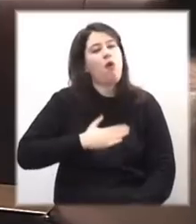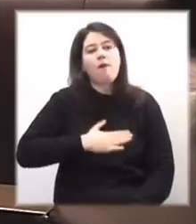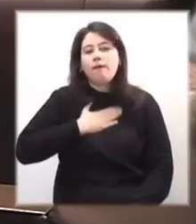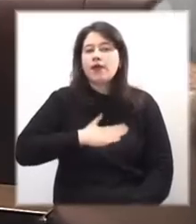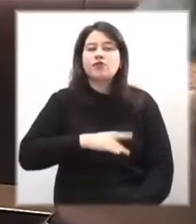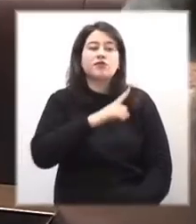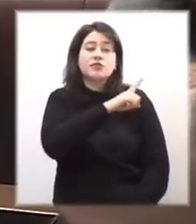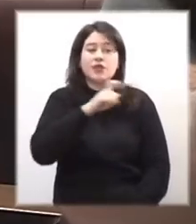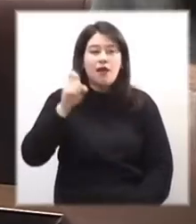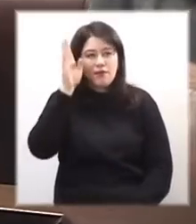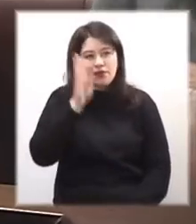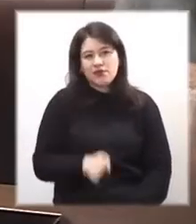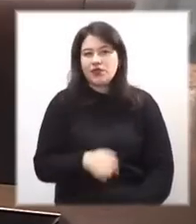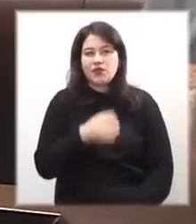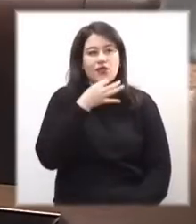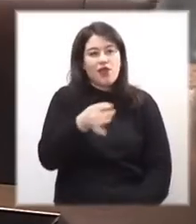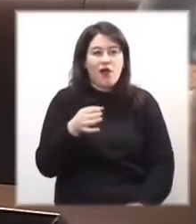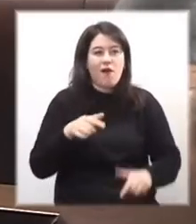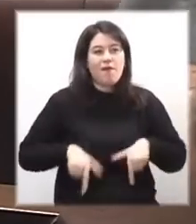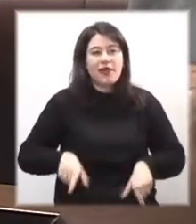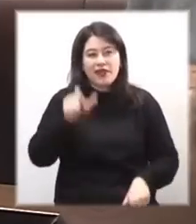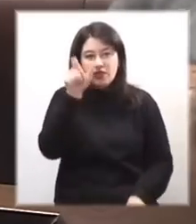Comparto plenamente lo que dijo el ministro.